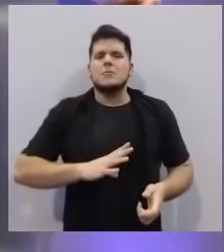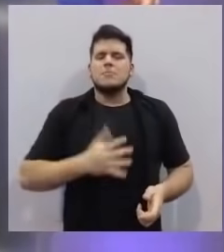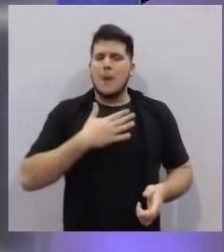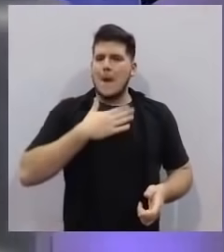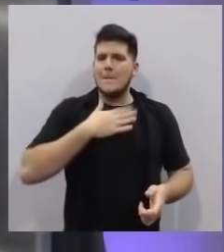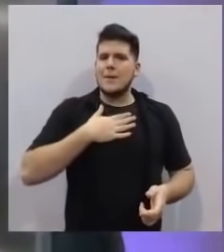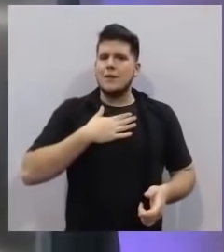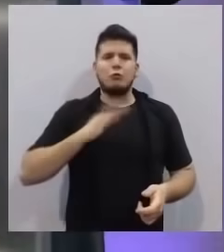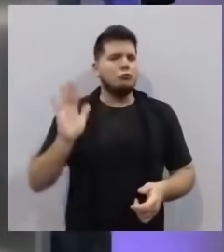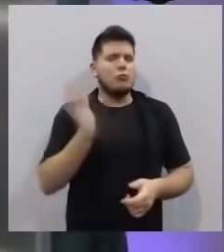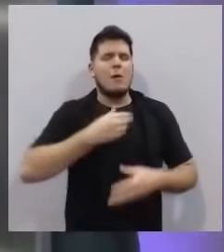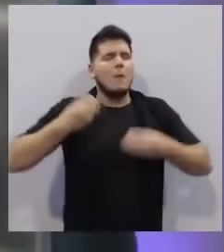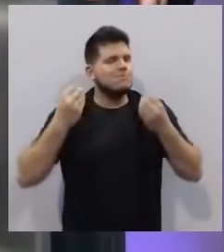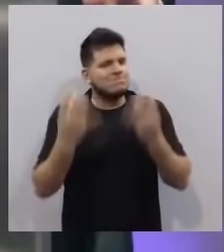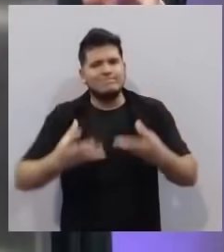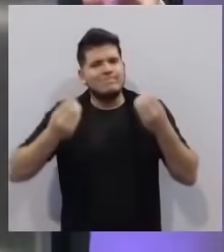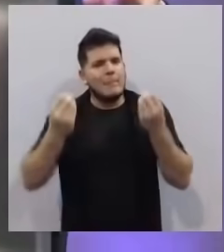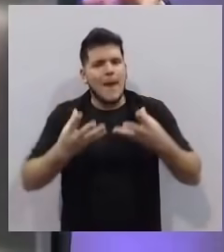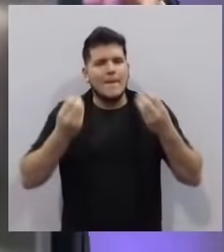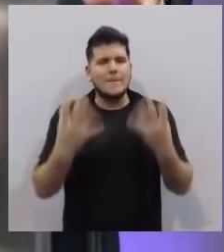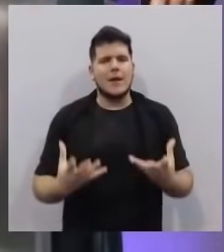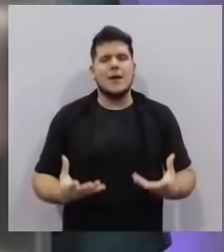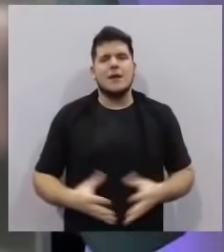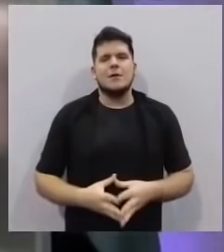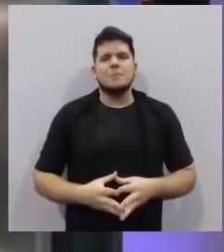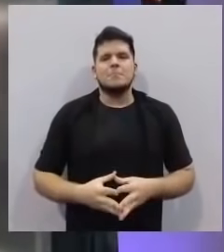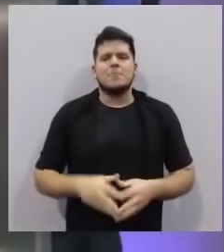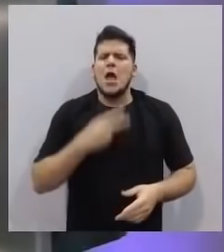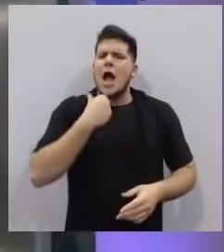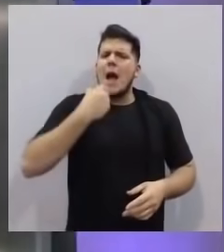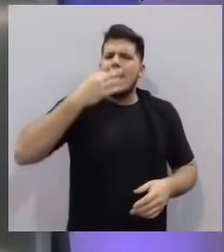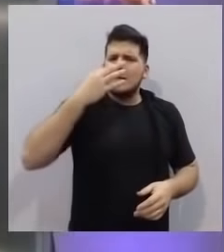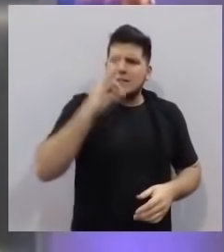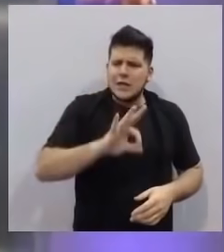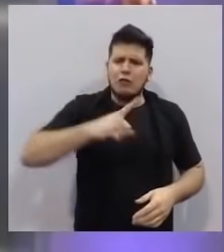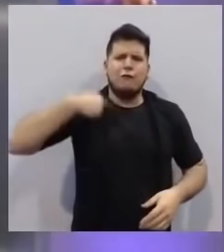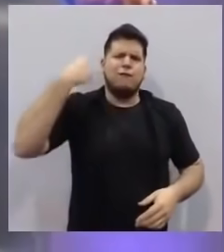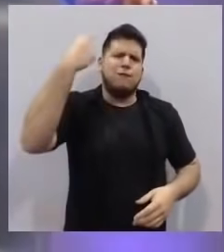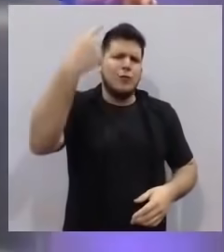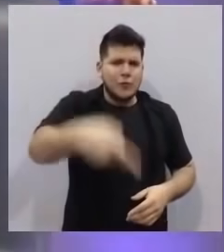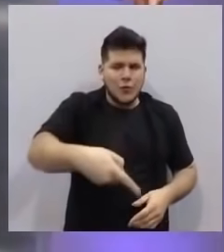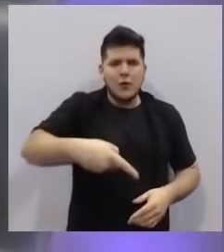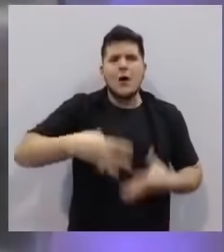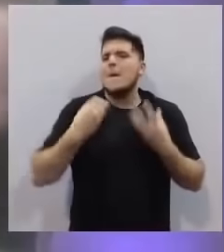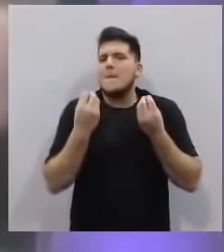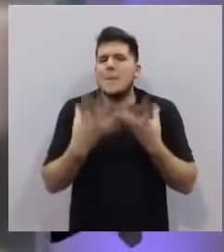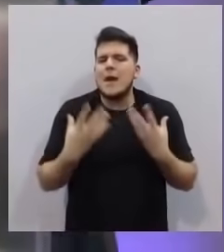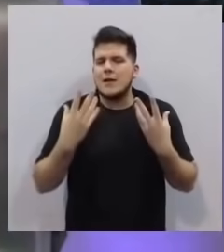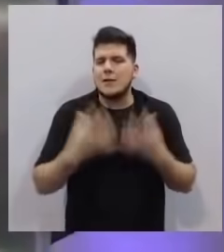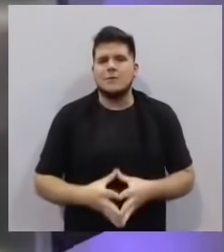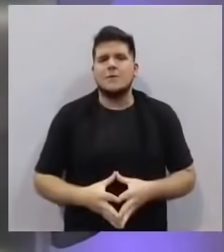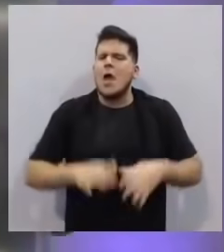dios me va a dar me va a proveer a mis hijos les va a ir bien a mi nieto les va a ir bien las promesas son fieles son verdaderas yo le creo al